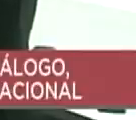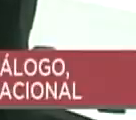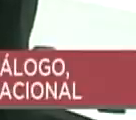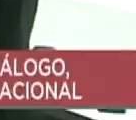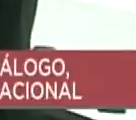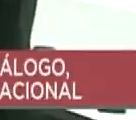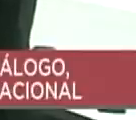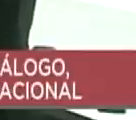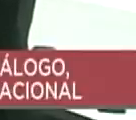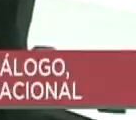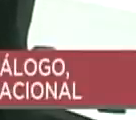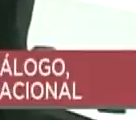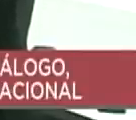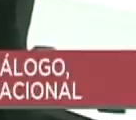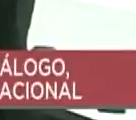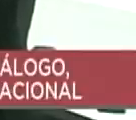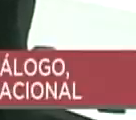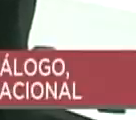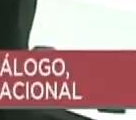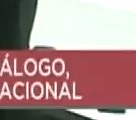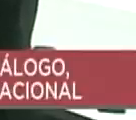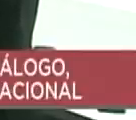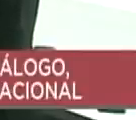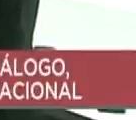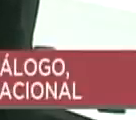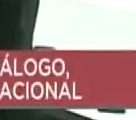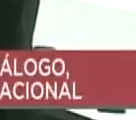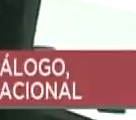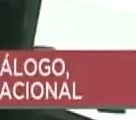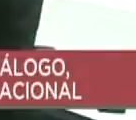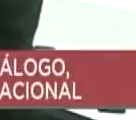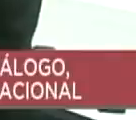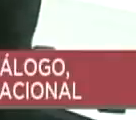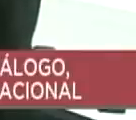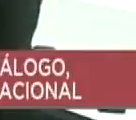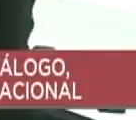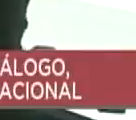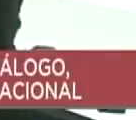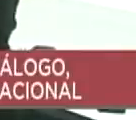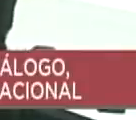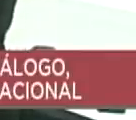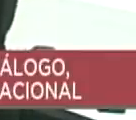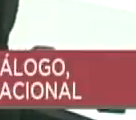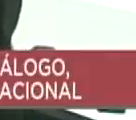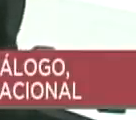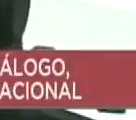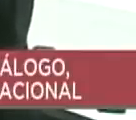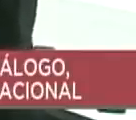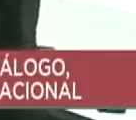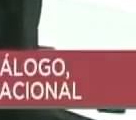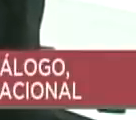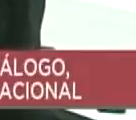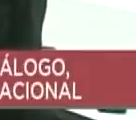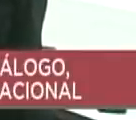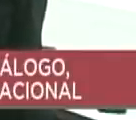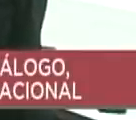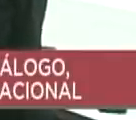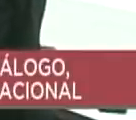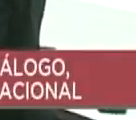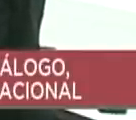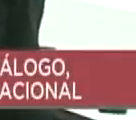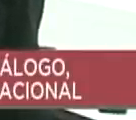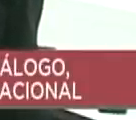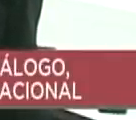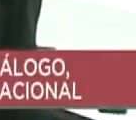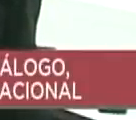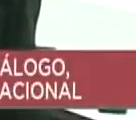Palacio de Miraflores, además en reconocimiento a su figura como líder político de la República